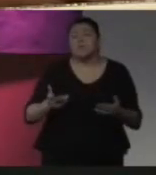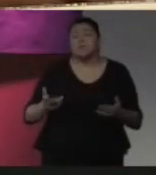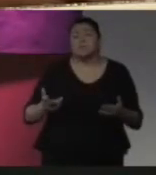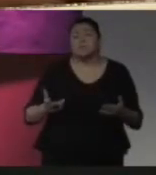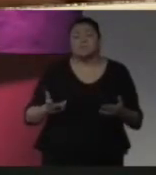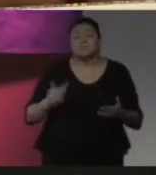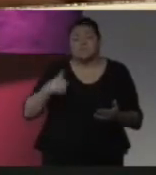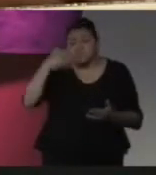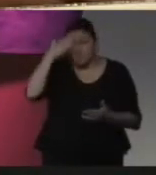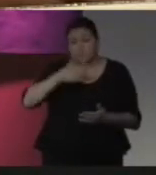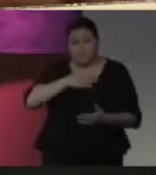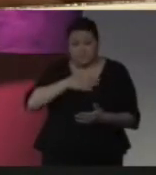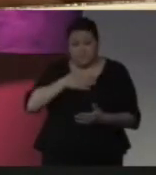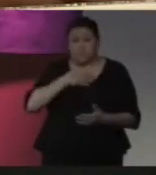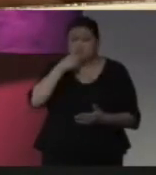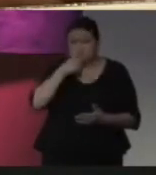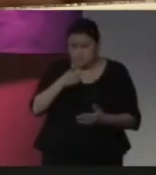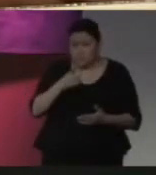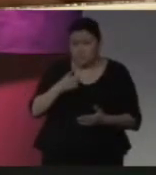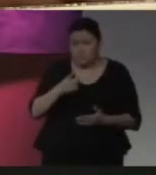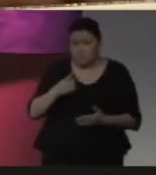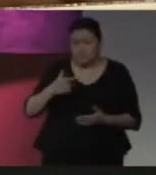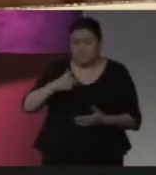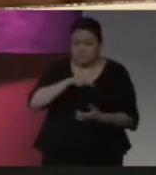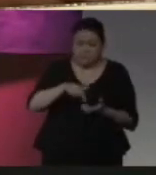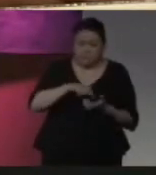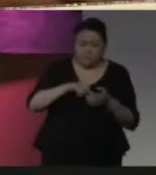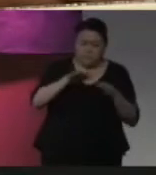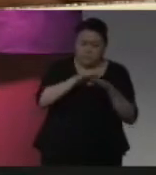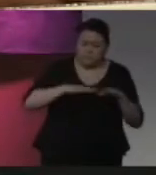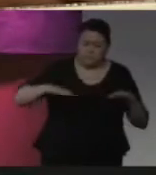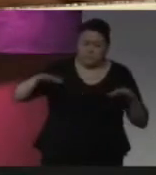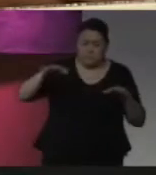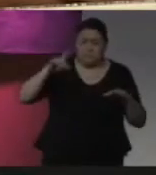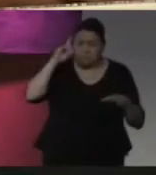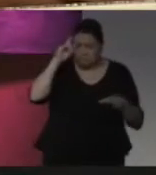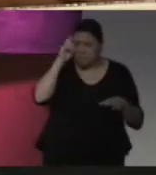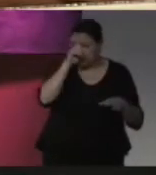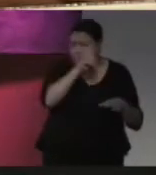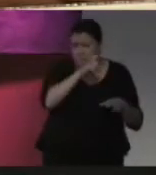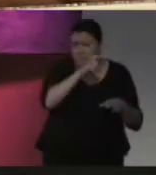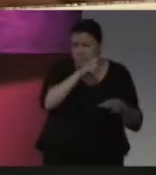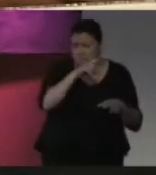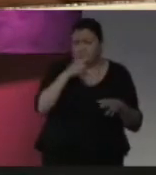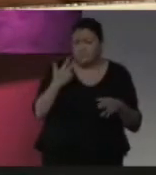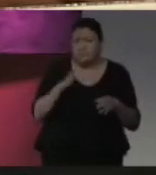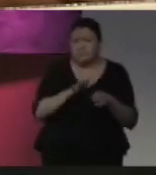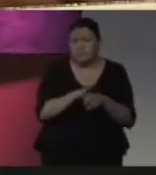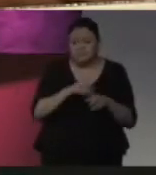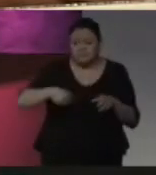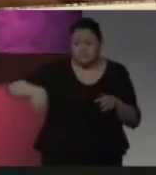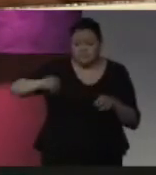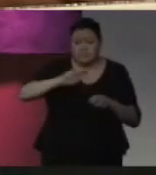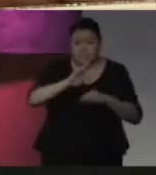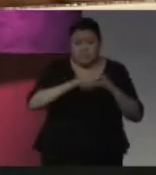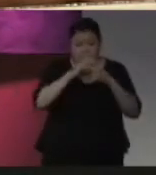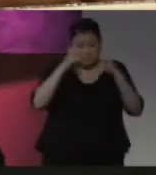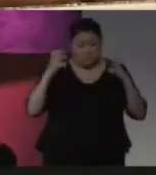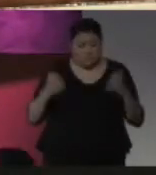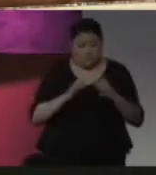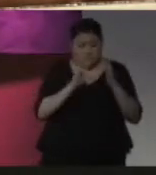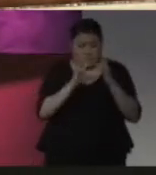He dicho que nos movemos en una situación complicada de globalidad y la guerra